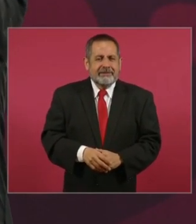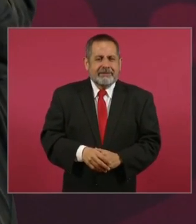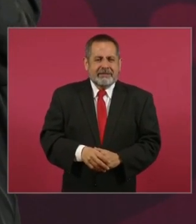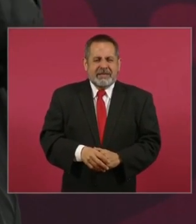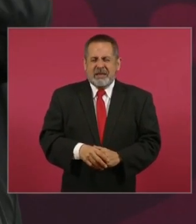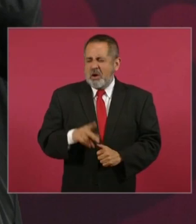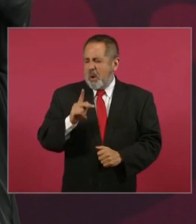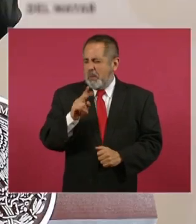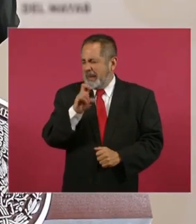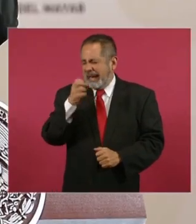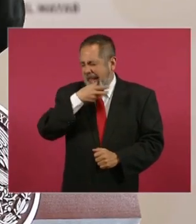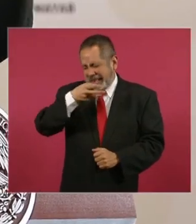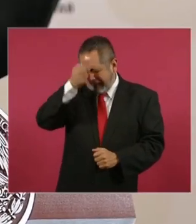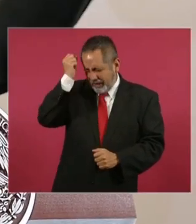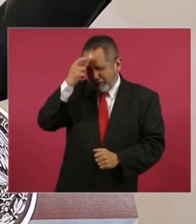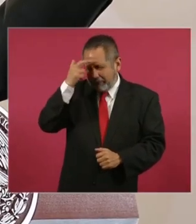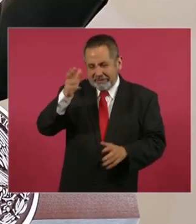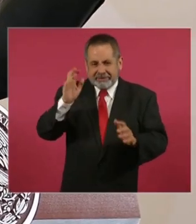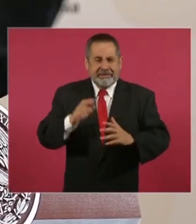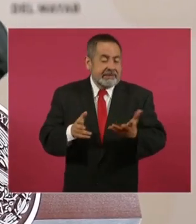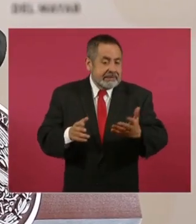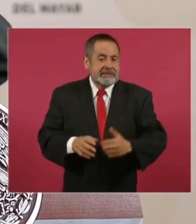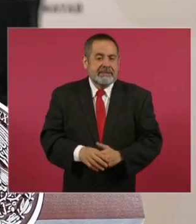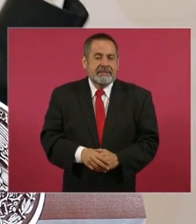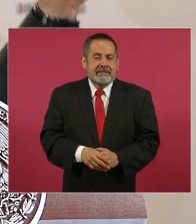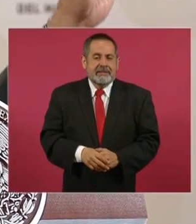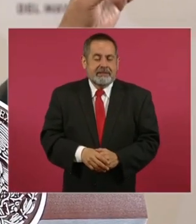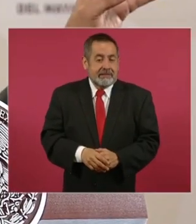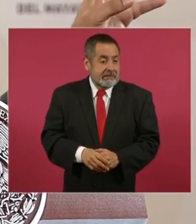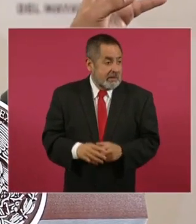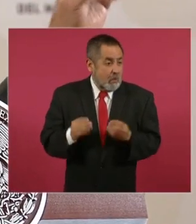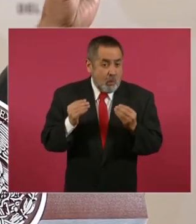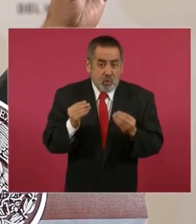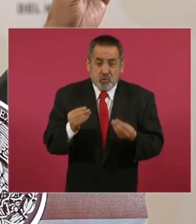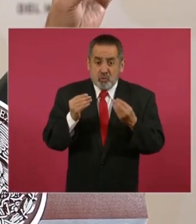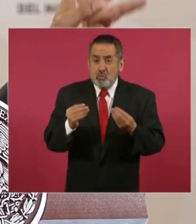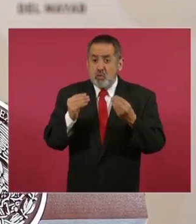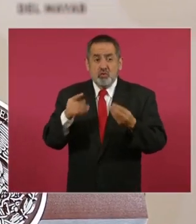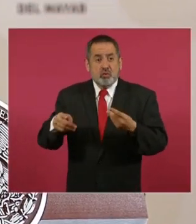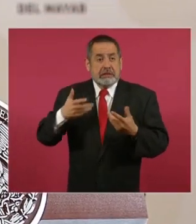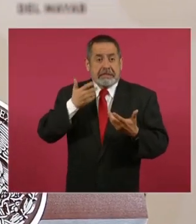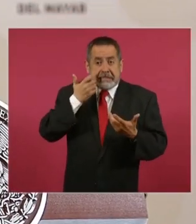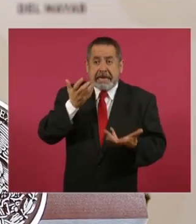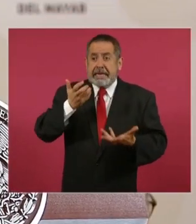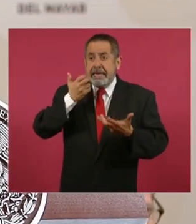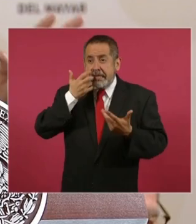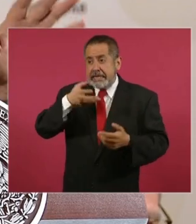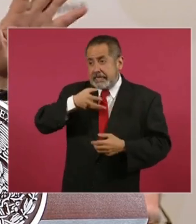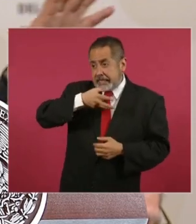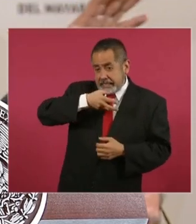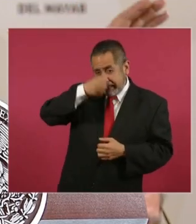A un precandidato. O sea, porque pues hay muchos. Entonces,